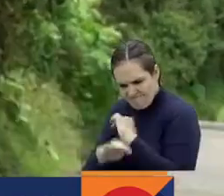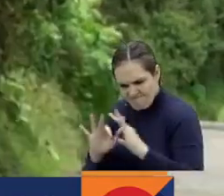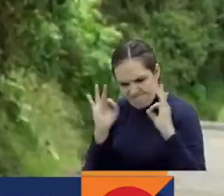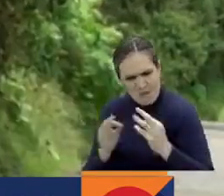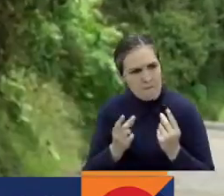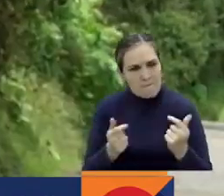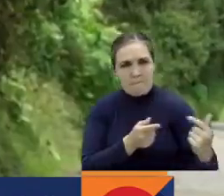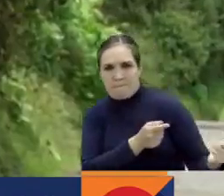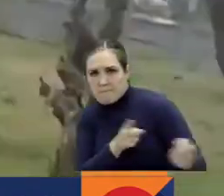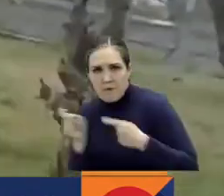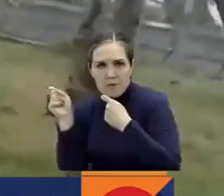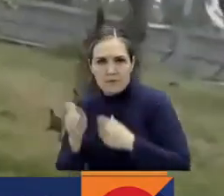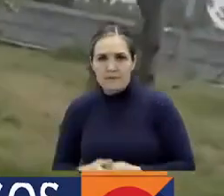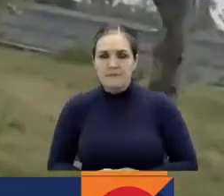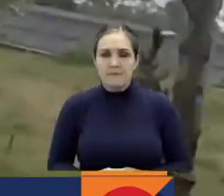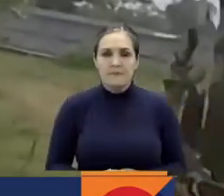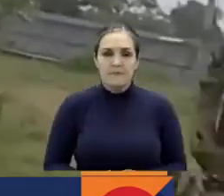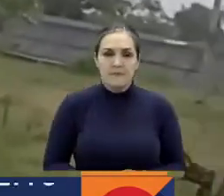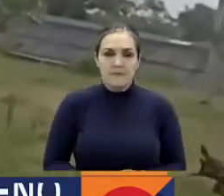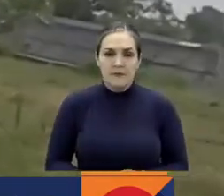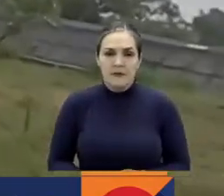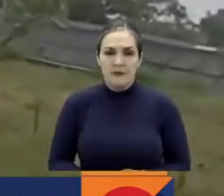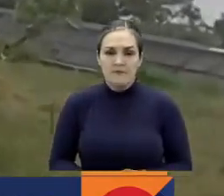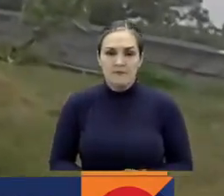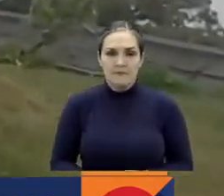manera posible.